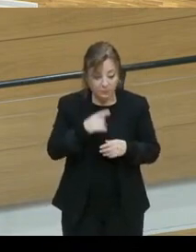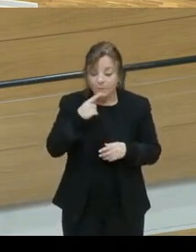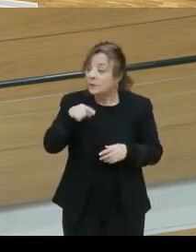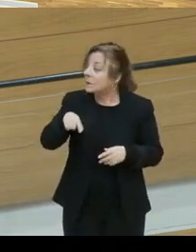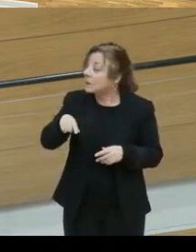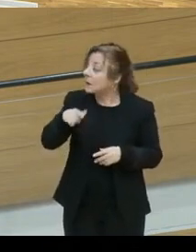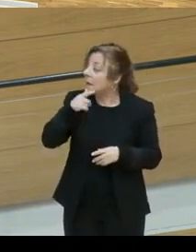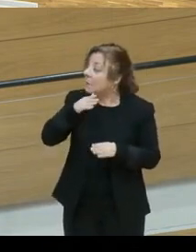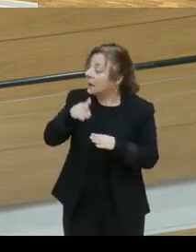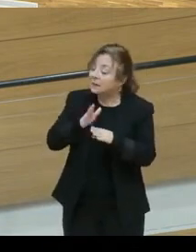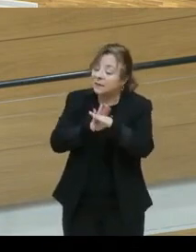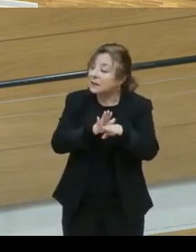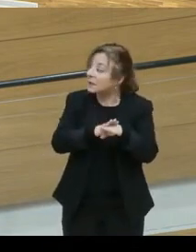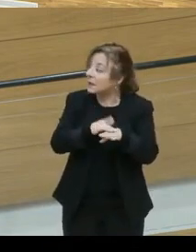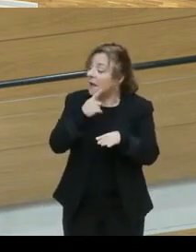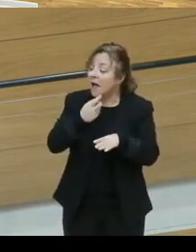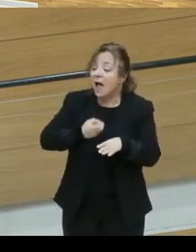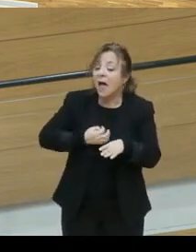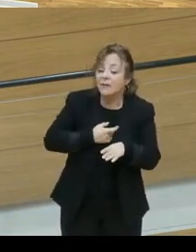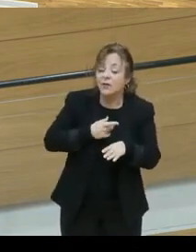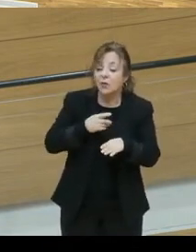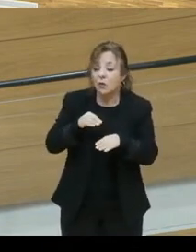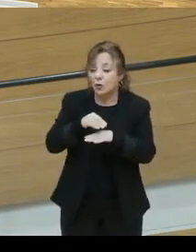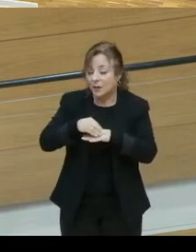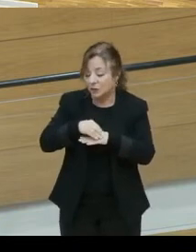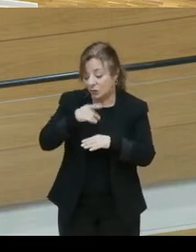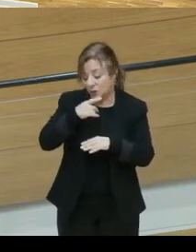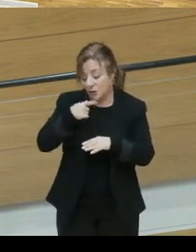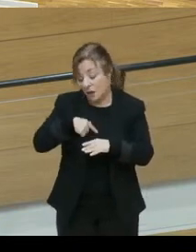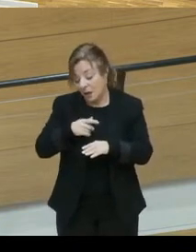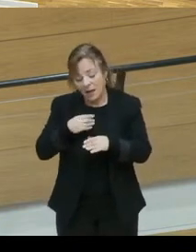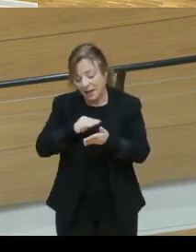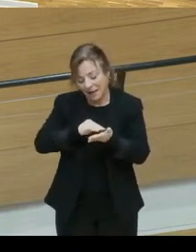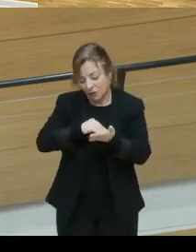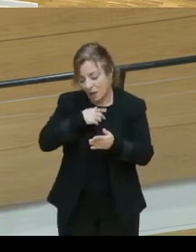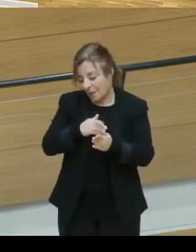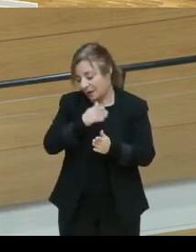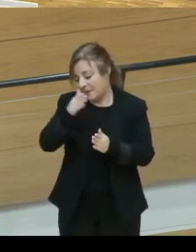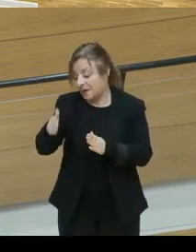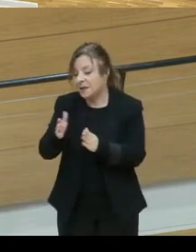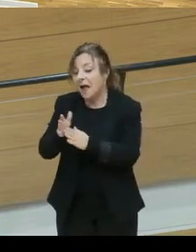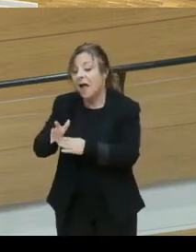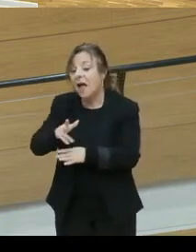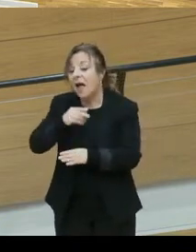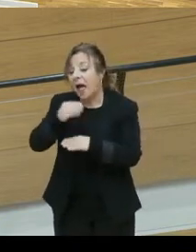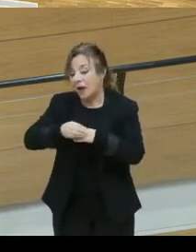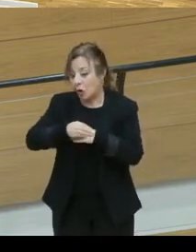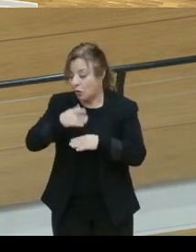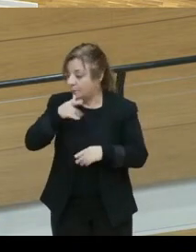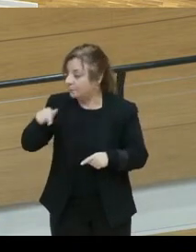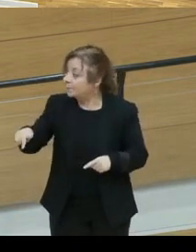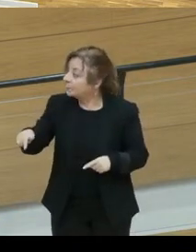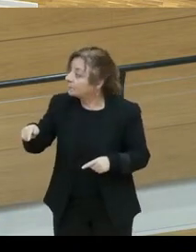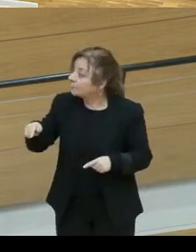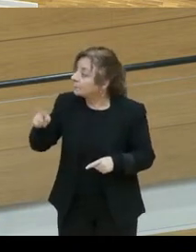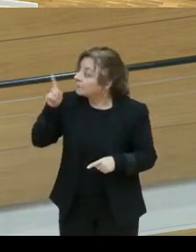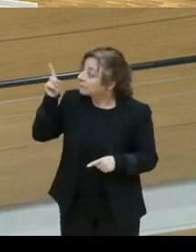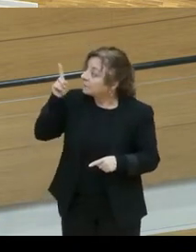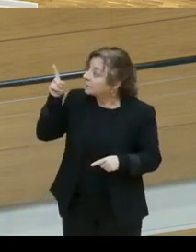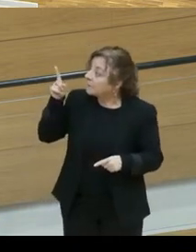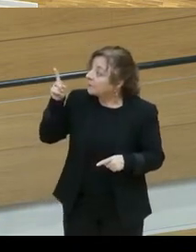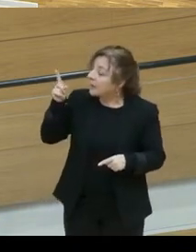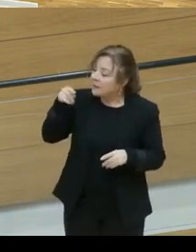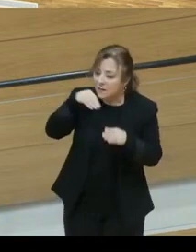izquierda del éster pertenece al ácido graso y la parte derecha al alcohol. Bien, pues estos compuestos, las ceras, están dentro